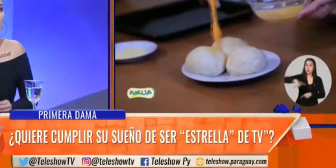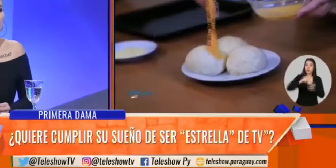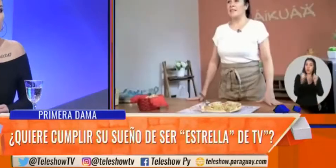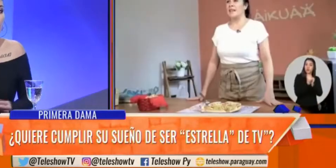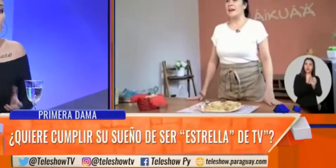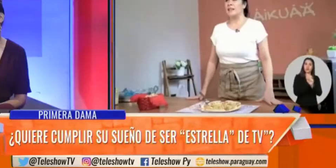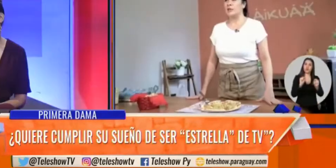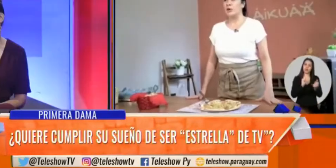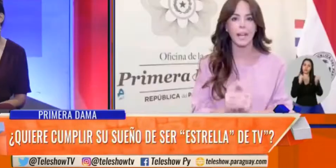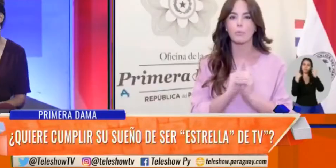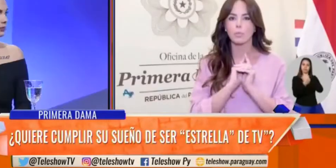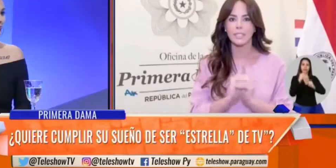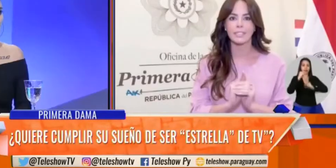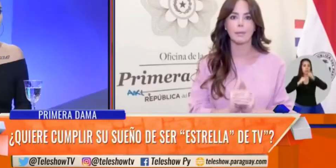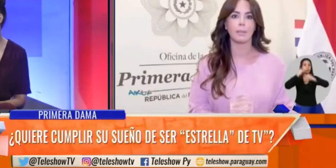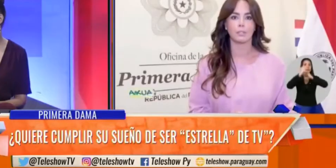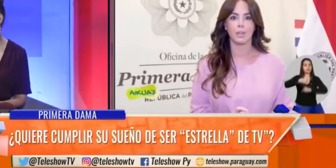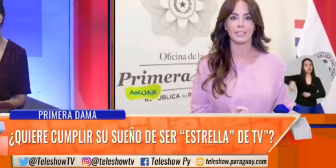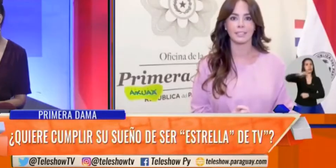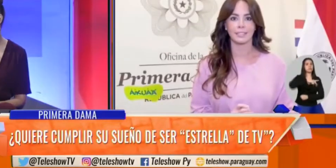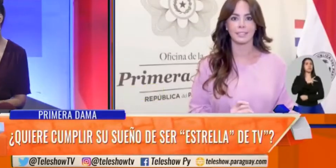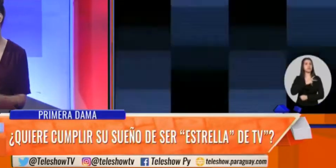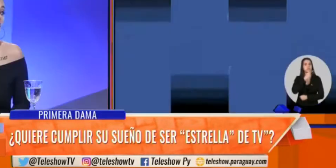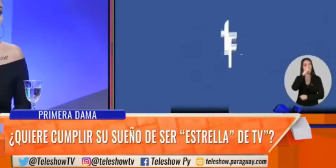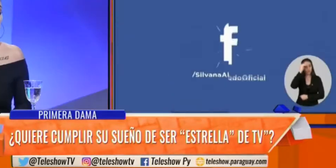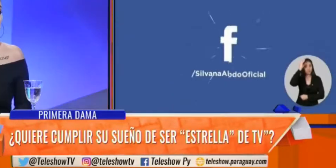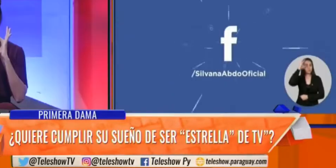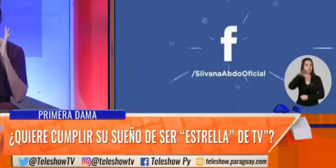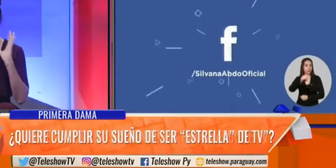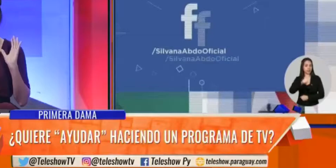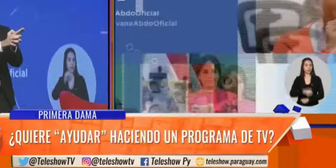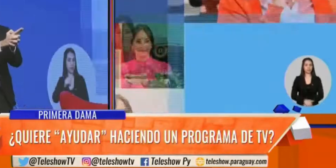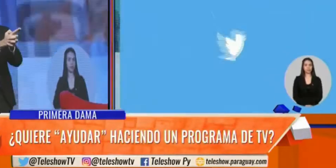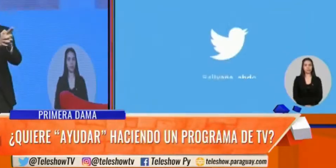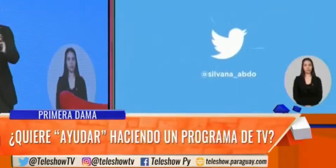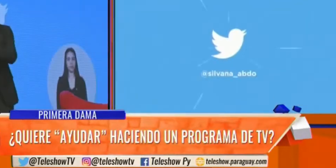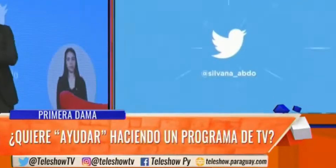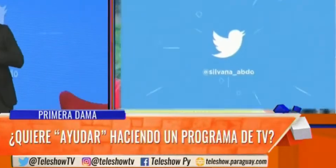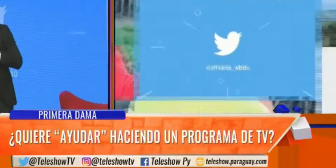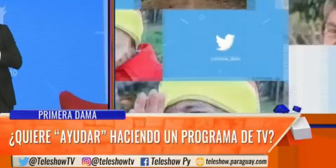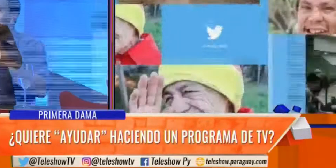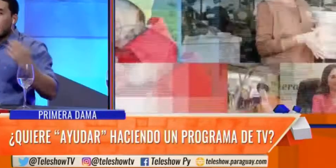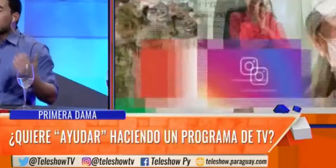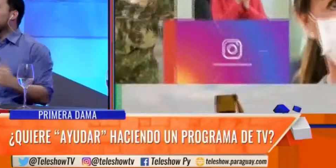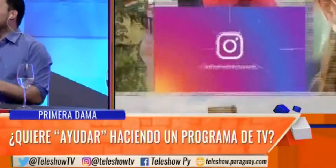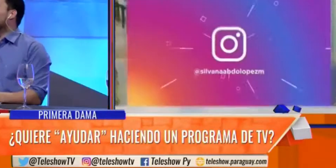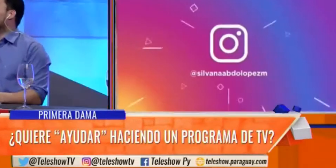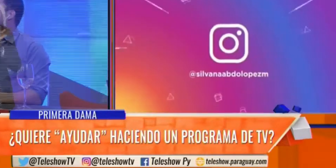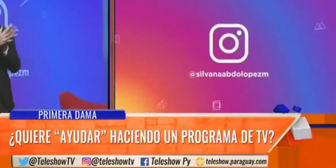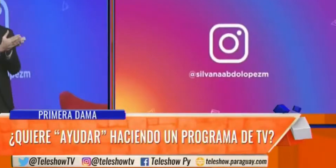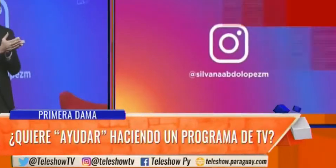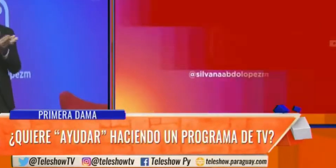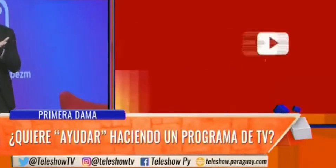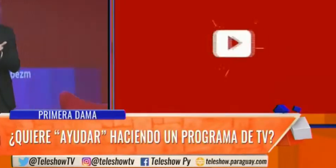¿cómo va a aportar ella con eso? Una pantalla que tapa en su realidad, o sea, quiere cubrir. ¿De dónde se origina esto? Milbagautos. No,